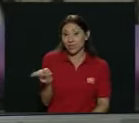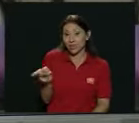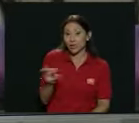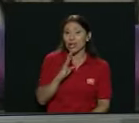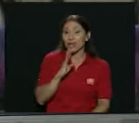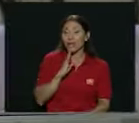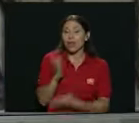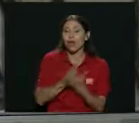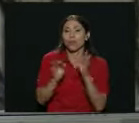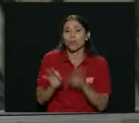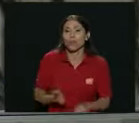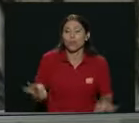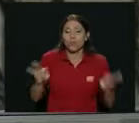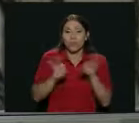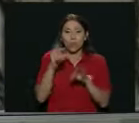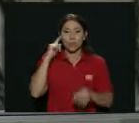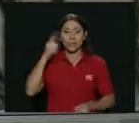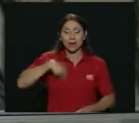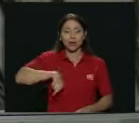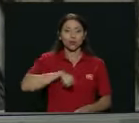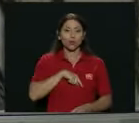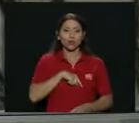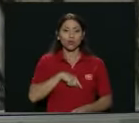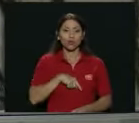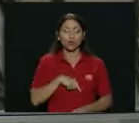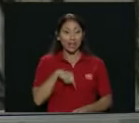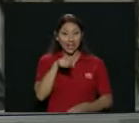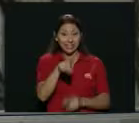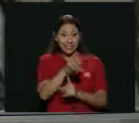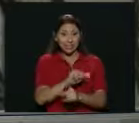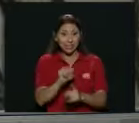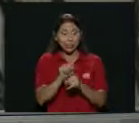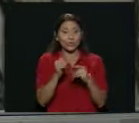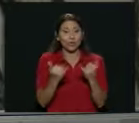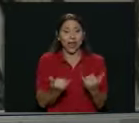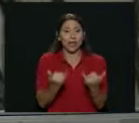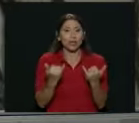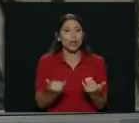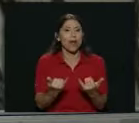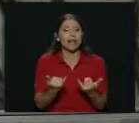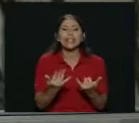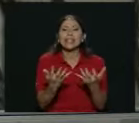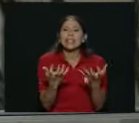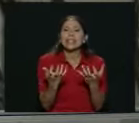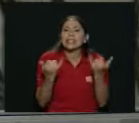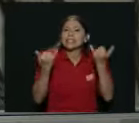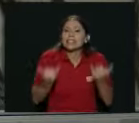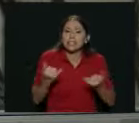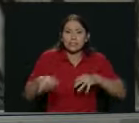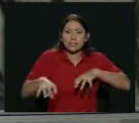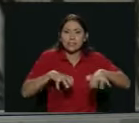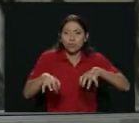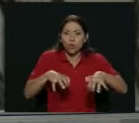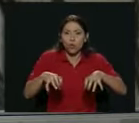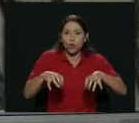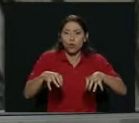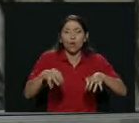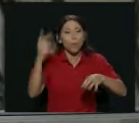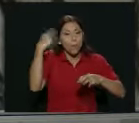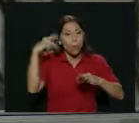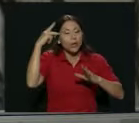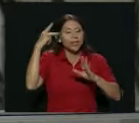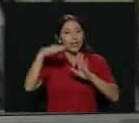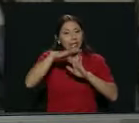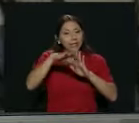nosotros mencionamos que es clave, y es el hecho de que esta situación, esta coyuntura actual, a lo que llaman es a una acción y a políticas